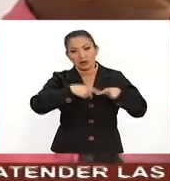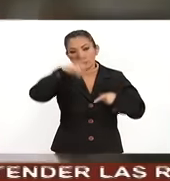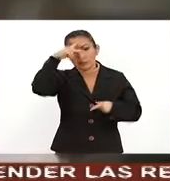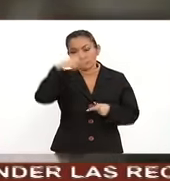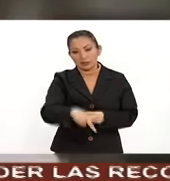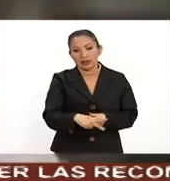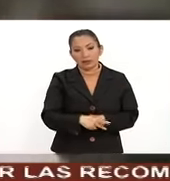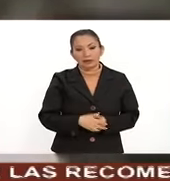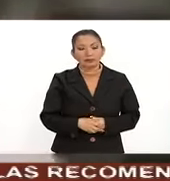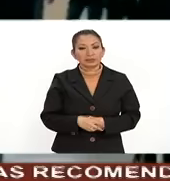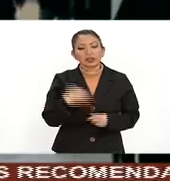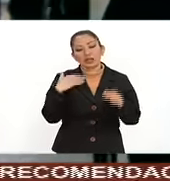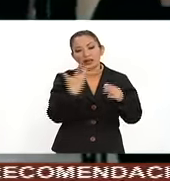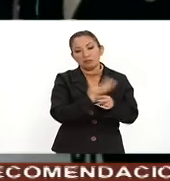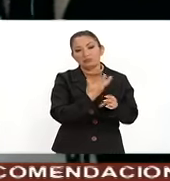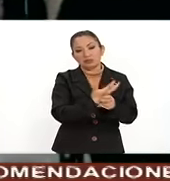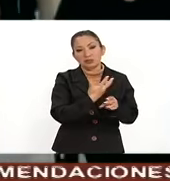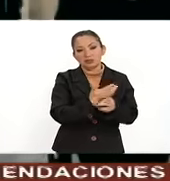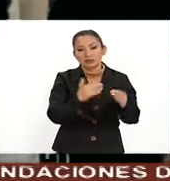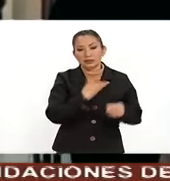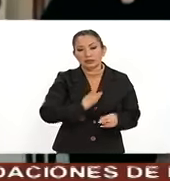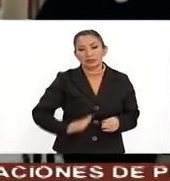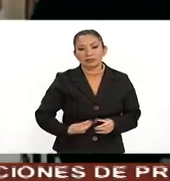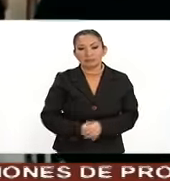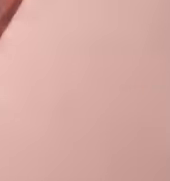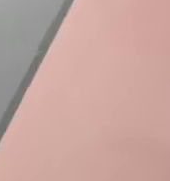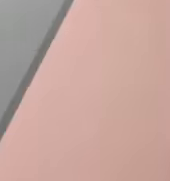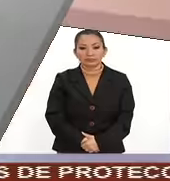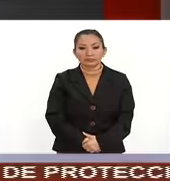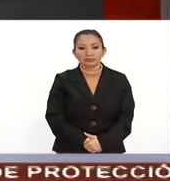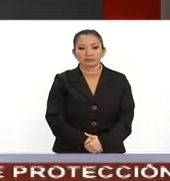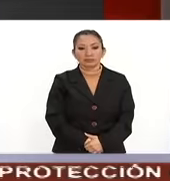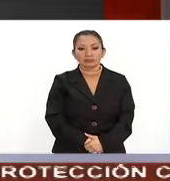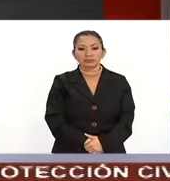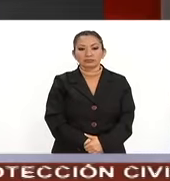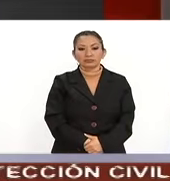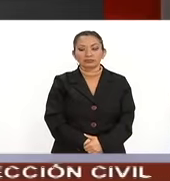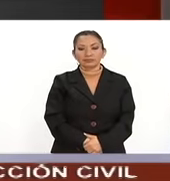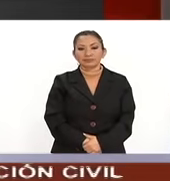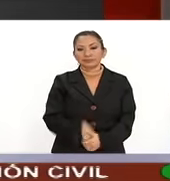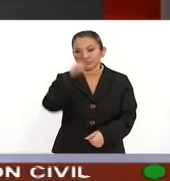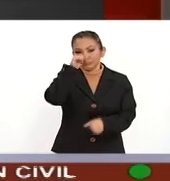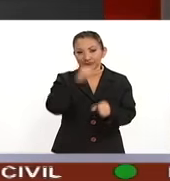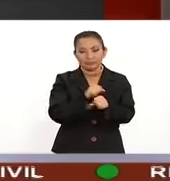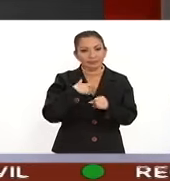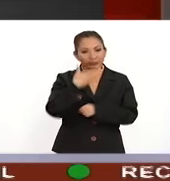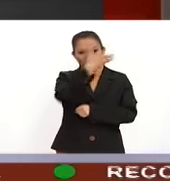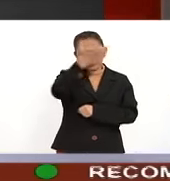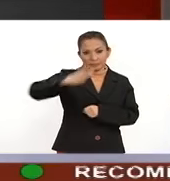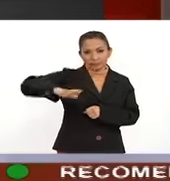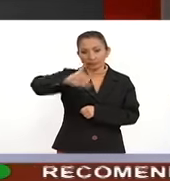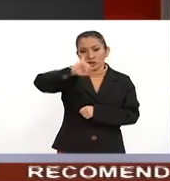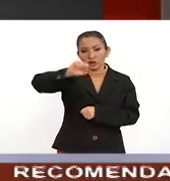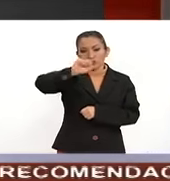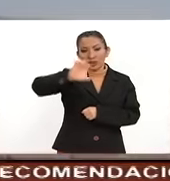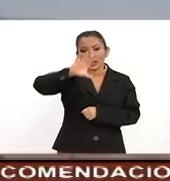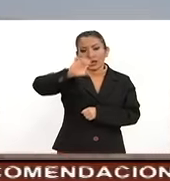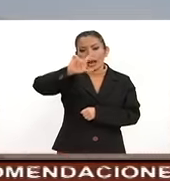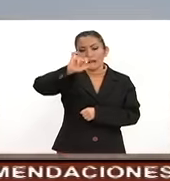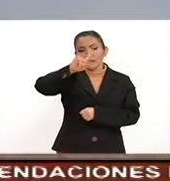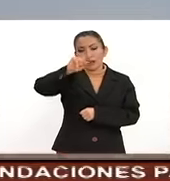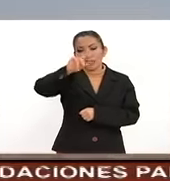republicano a la Casa Blanca. El secretario de Agricultura, José Calzada,